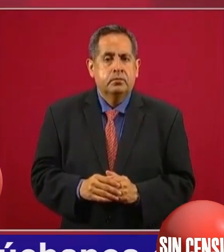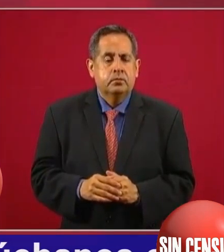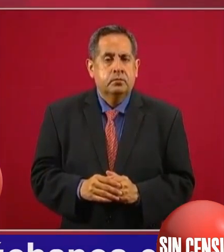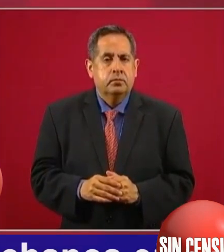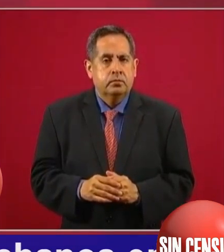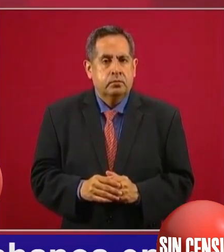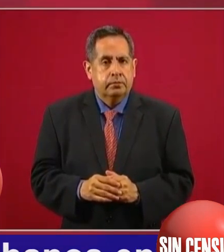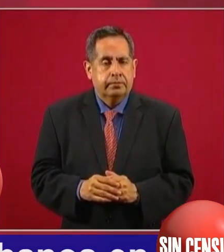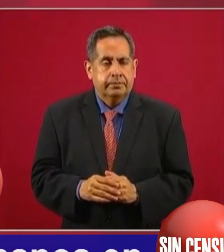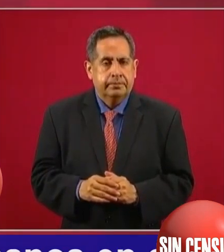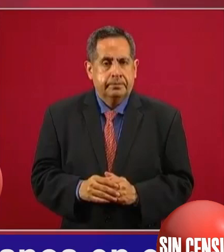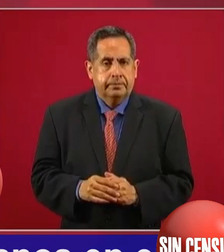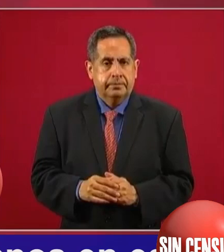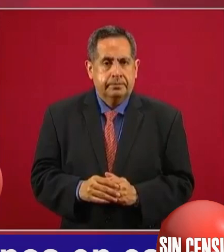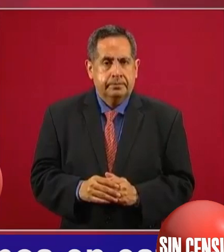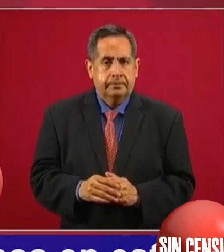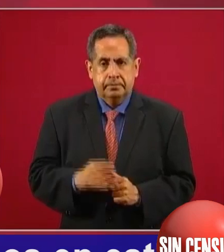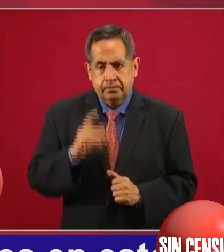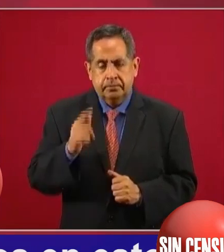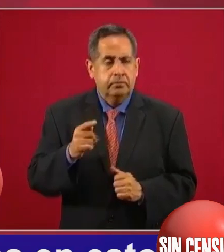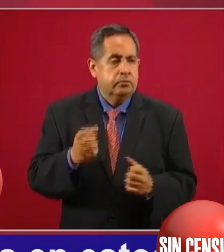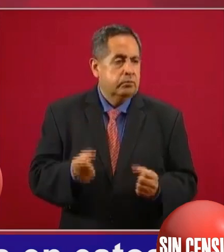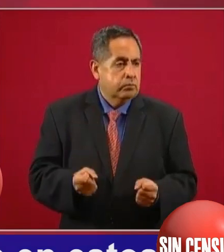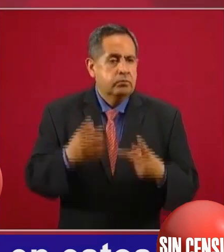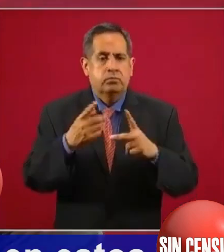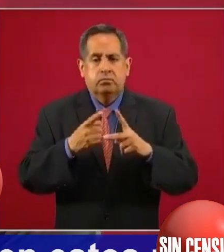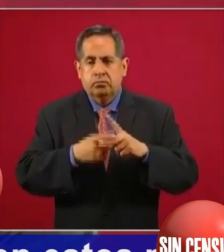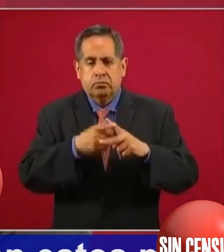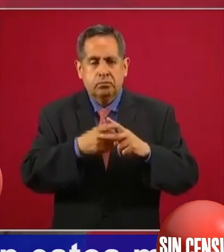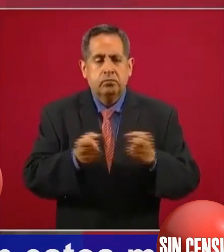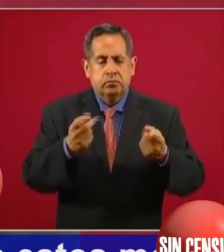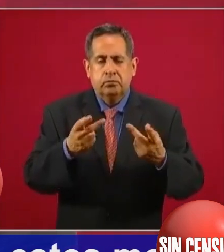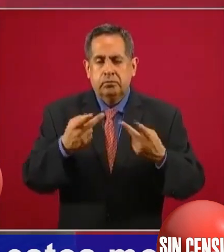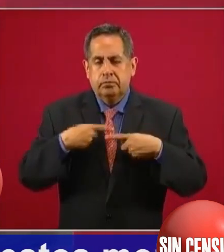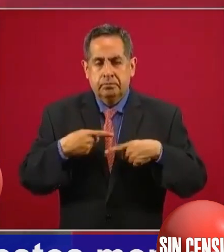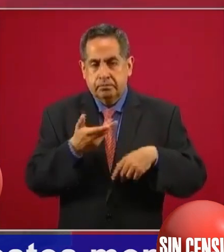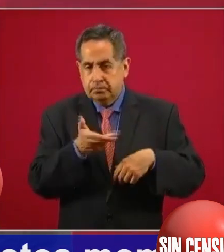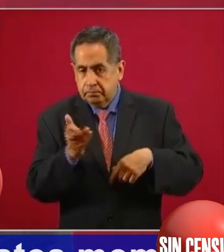en términos de números cuantitativos,